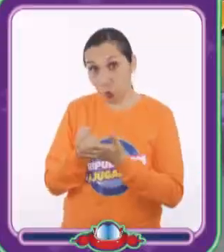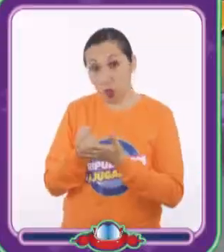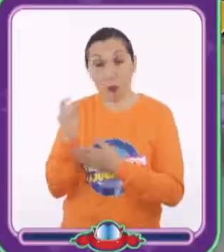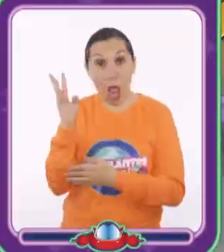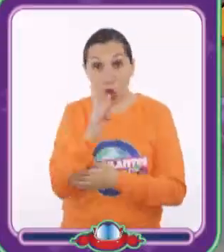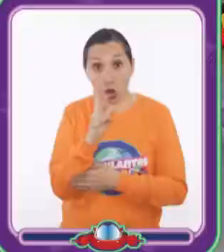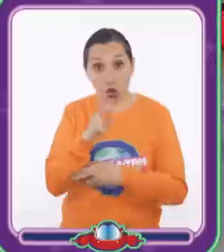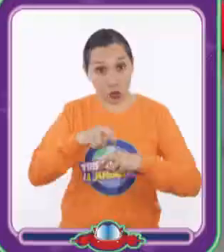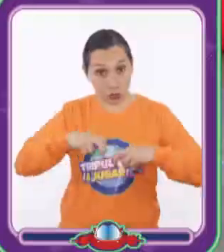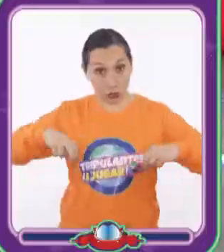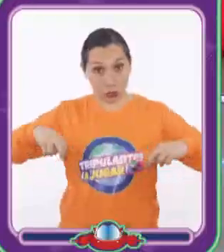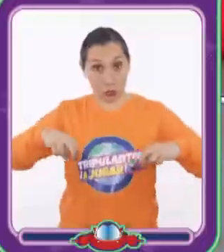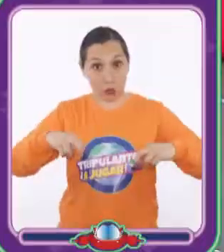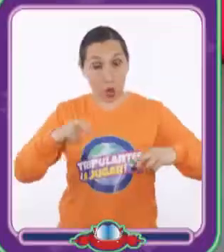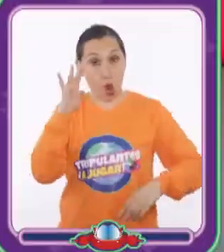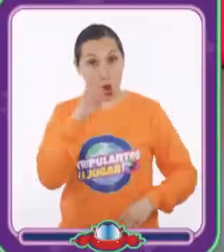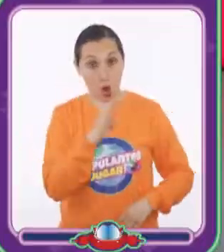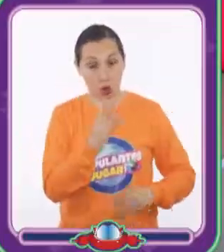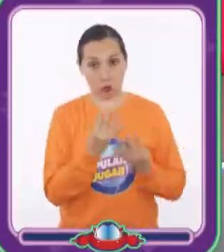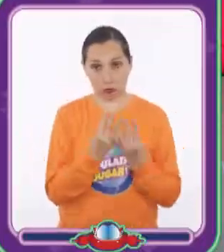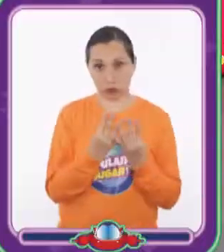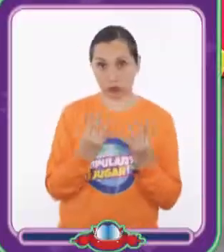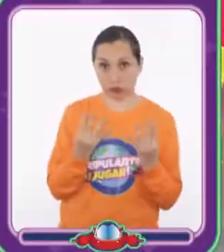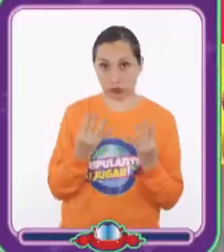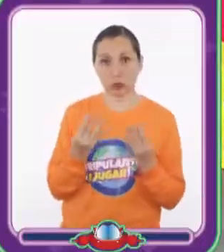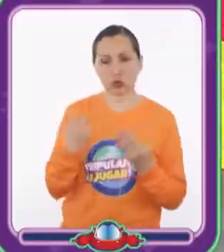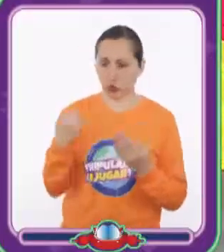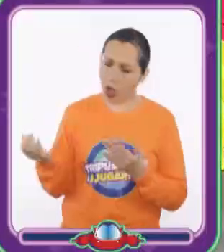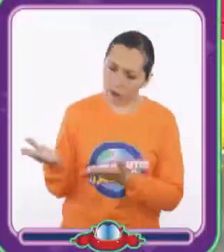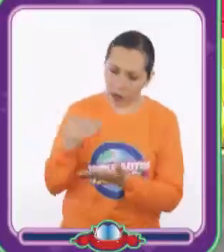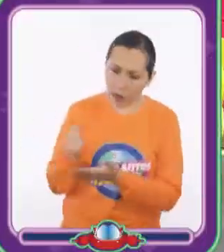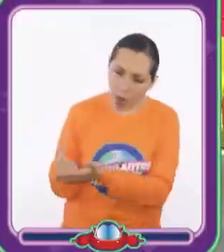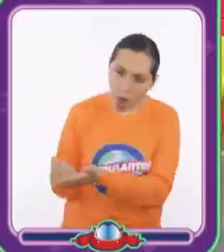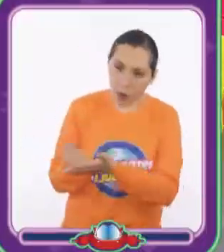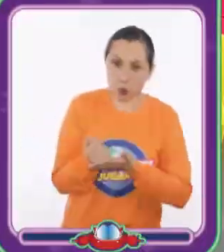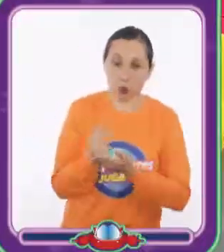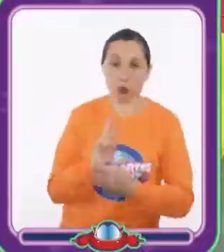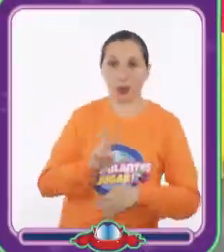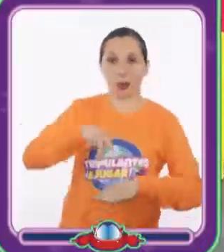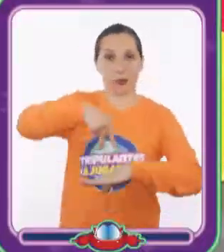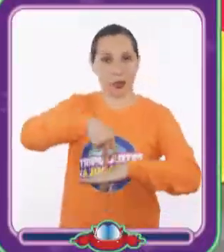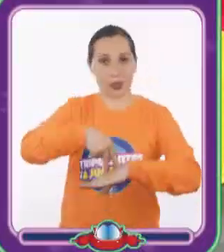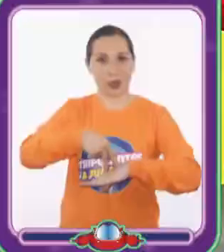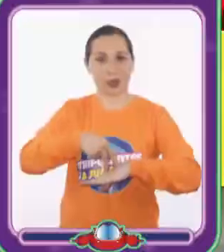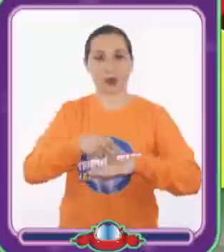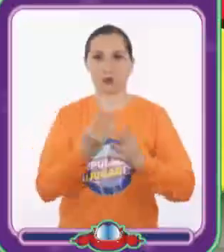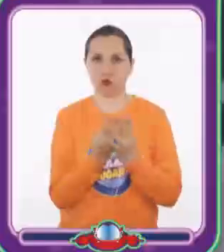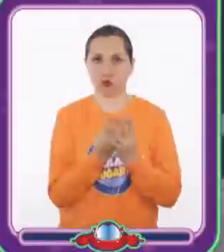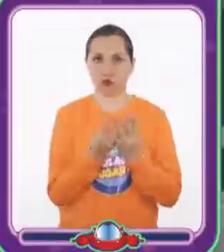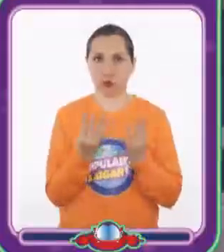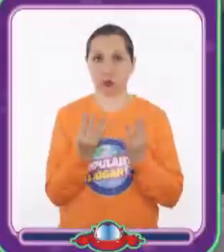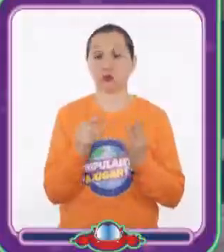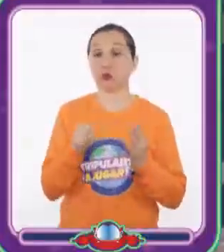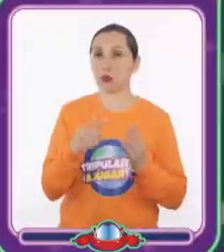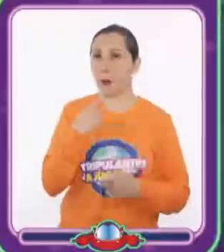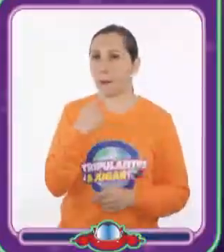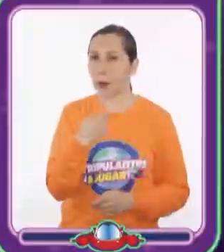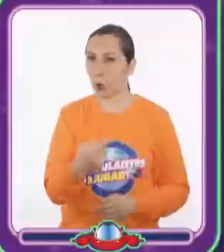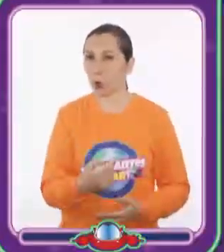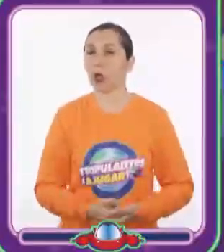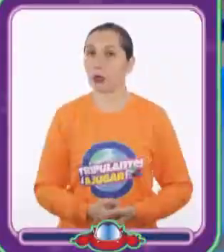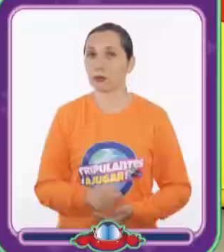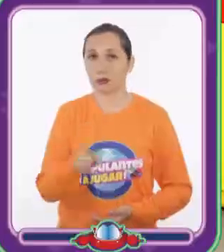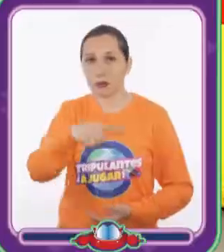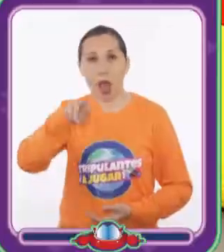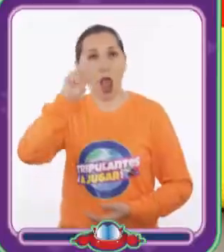tomar posición de color? Dairelis, ¿podemos tomar la posición de color? ¿Me ayudas? Vamos, bien, yo te ayudo. Vamos de pie y ponemos al lado de la tripulación. Porque les tengo una